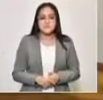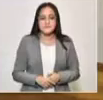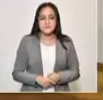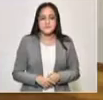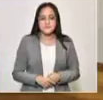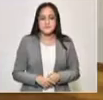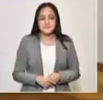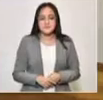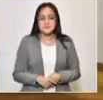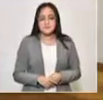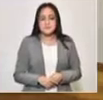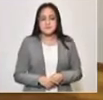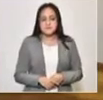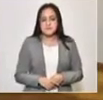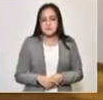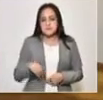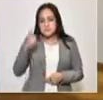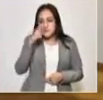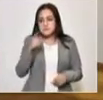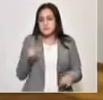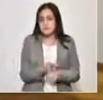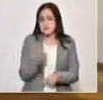para desorientar los hechos.